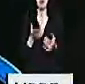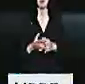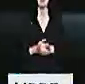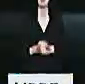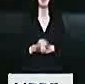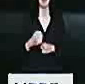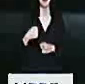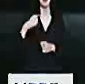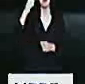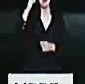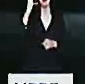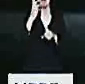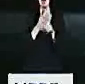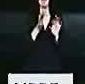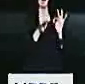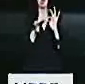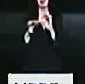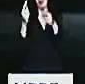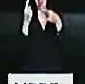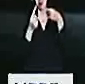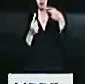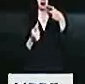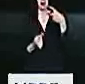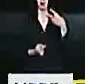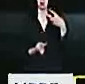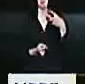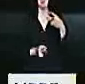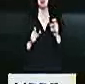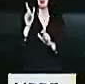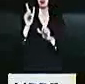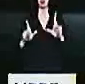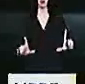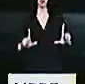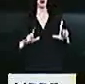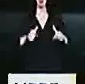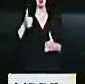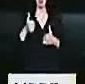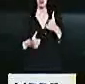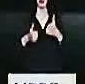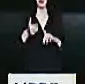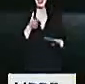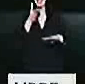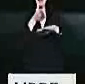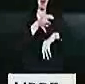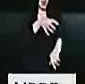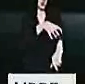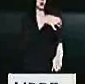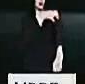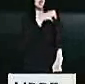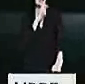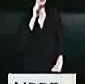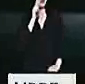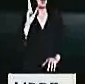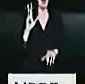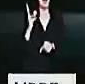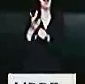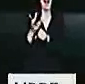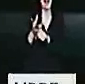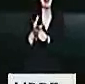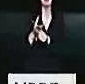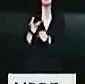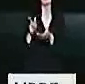Yo creo que es multifactorial. Uh-huh. Los profesionales que salen fuera de Santiago tienen incentivos, o sea, tienen uh-huh. asignaciones